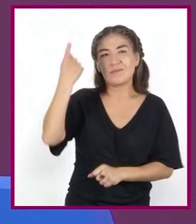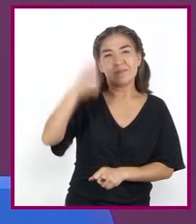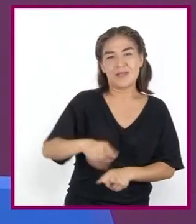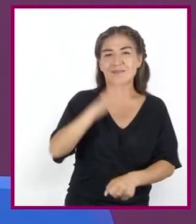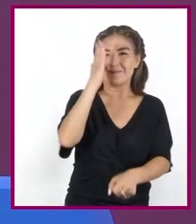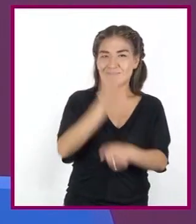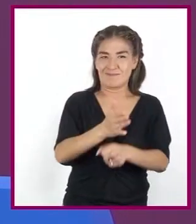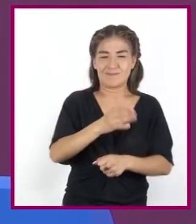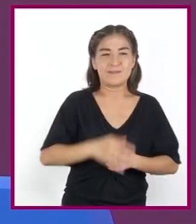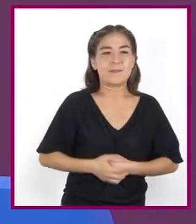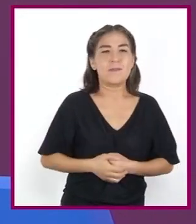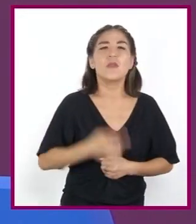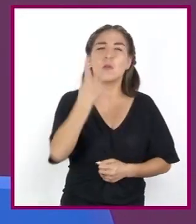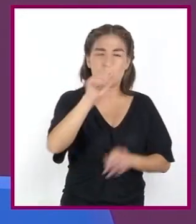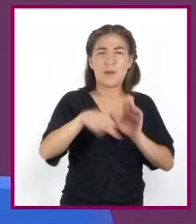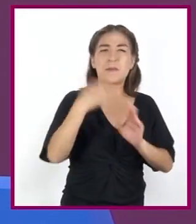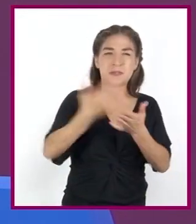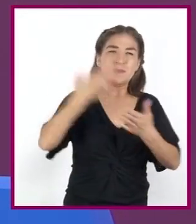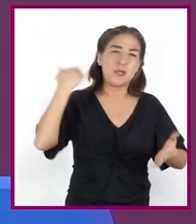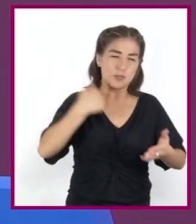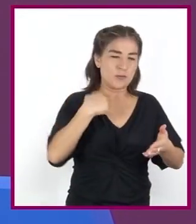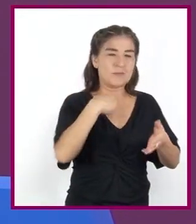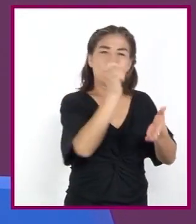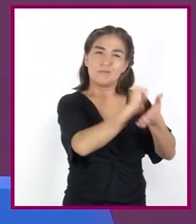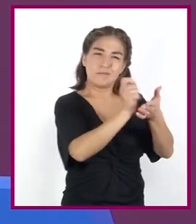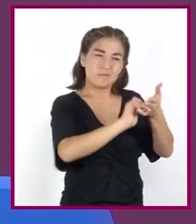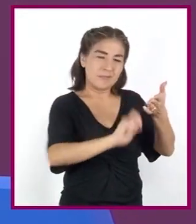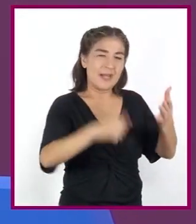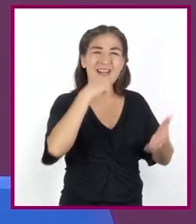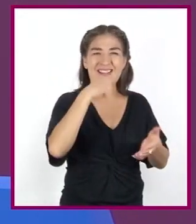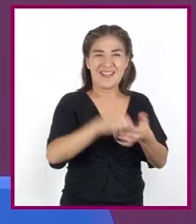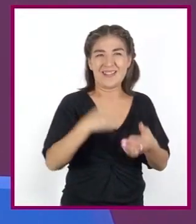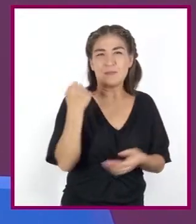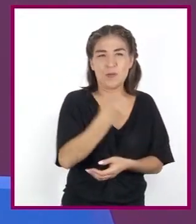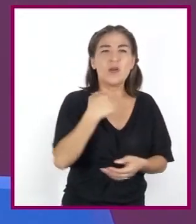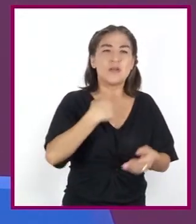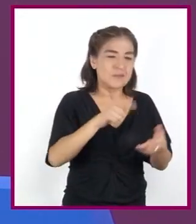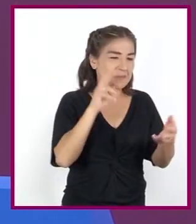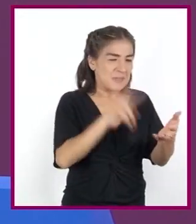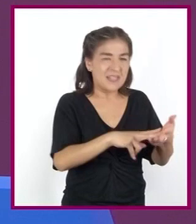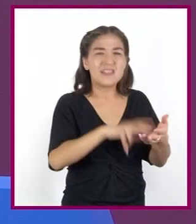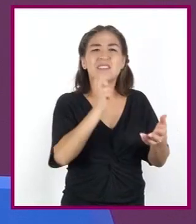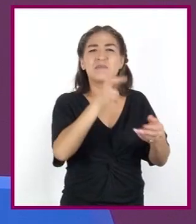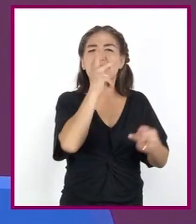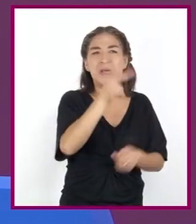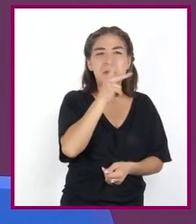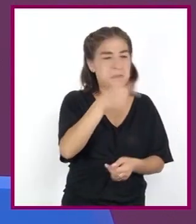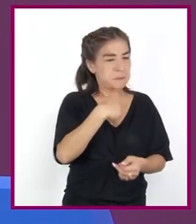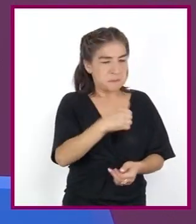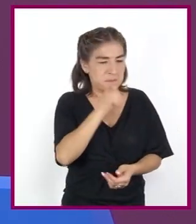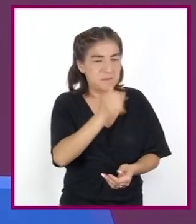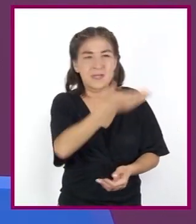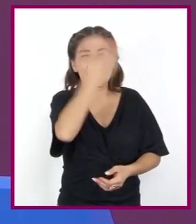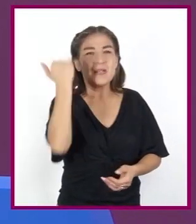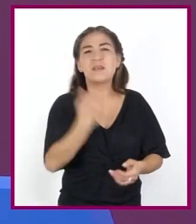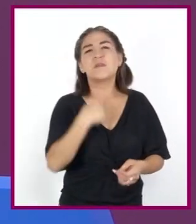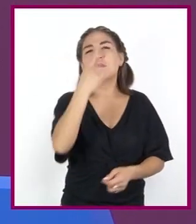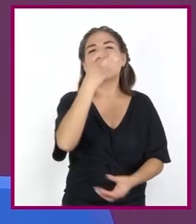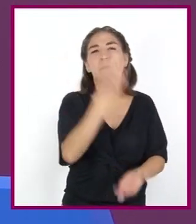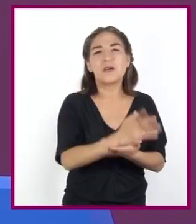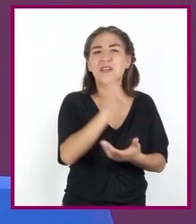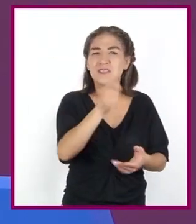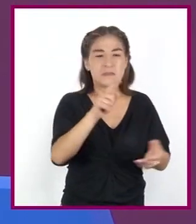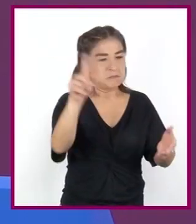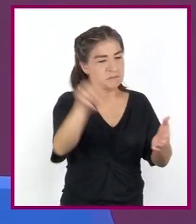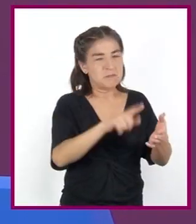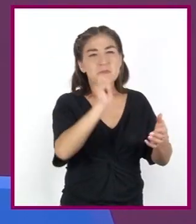una ocasión llené una carta poder que precisamente tenía todos estos términos sin saber lo que conlleva. Lo único que hice fue